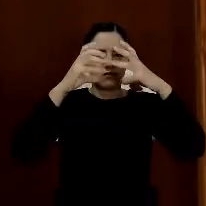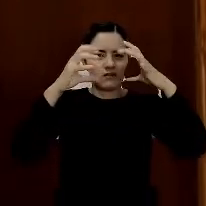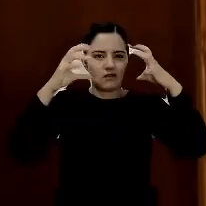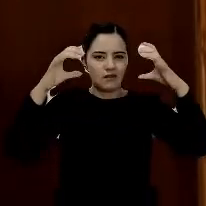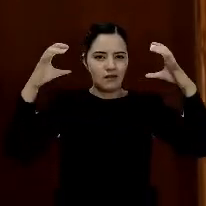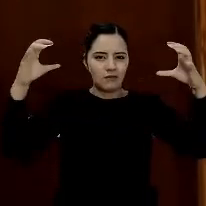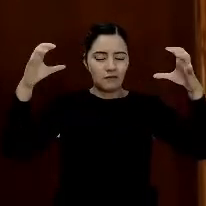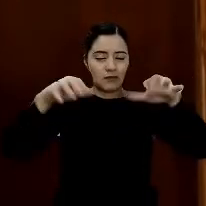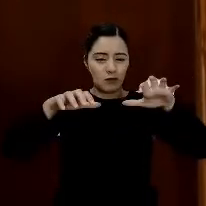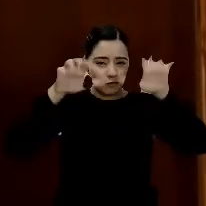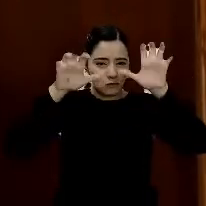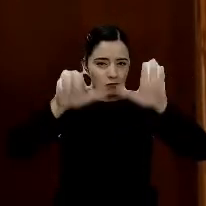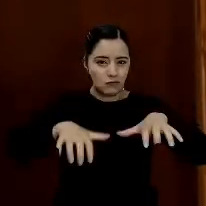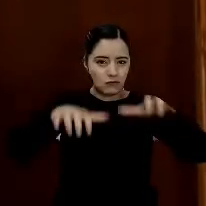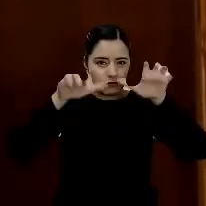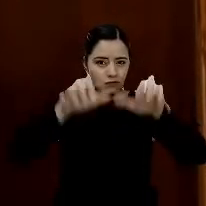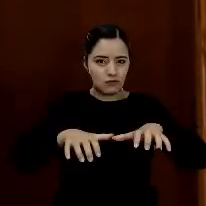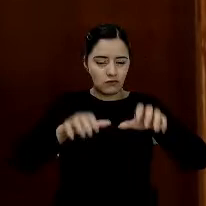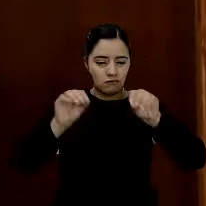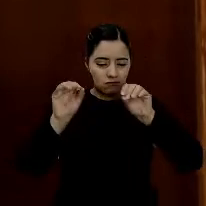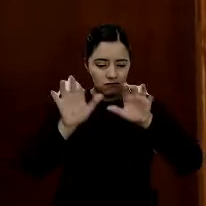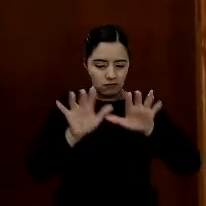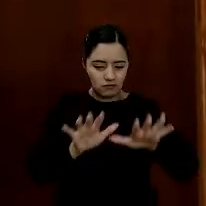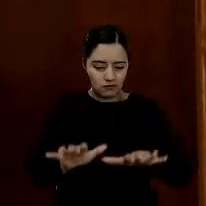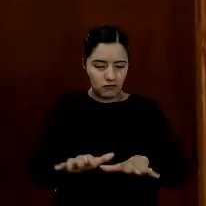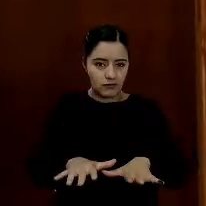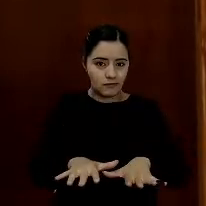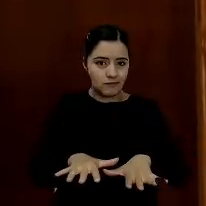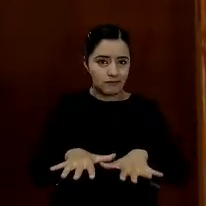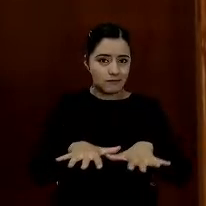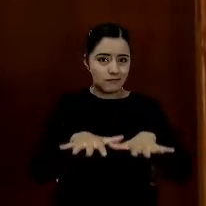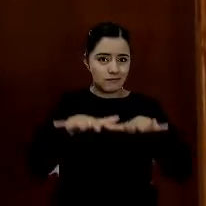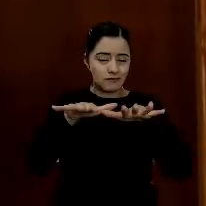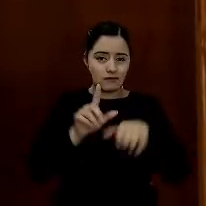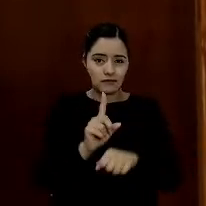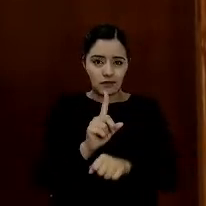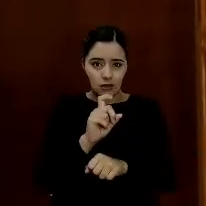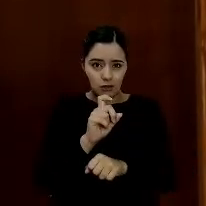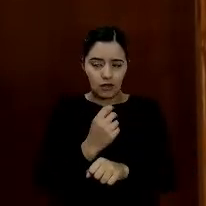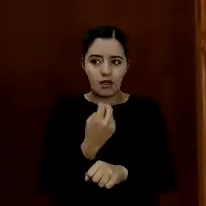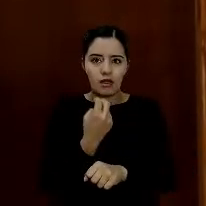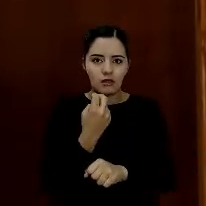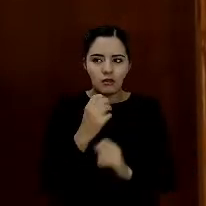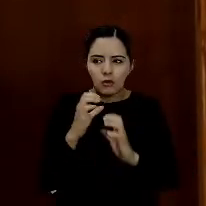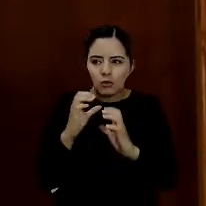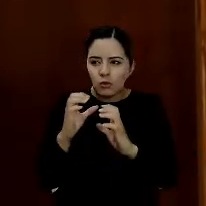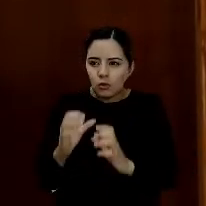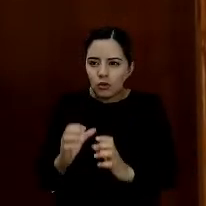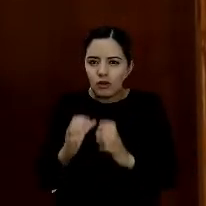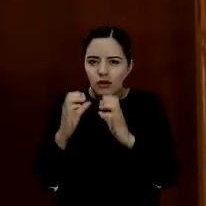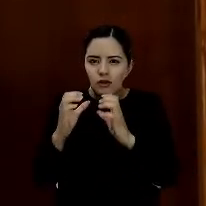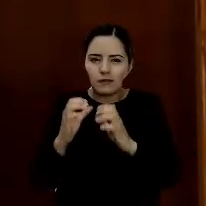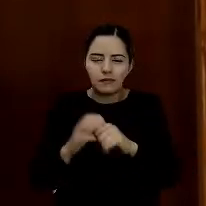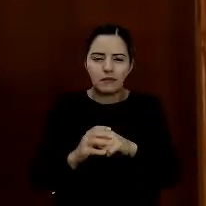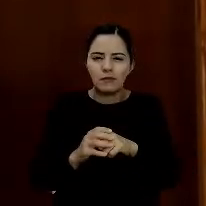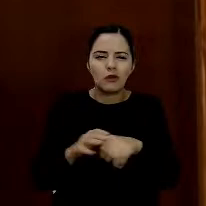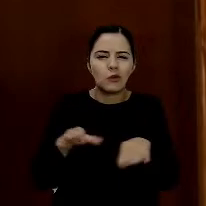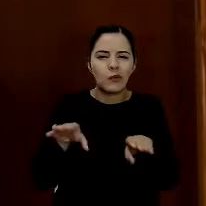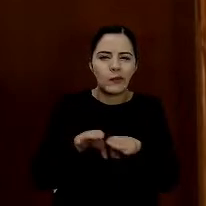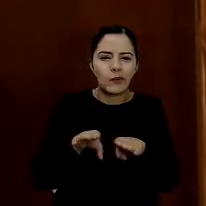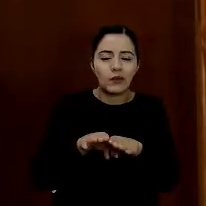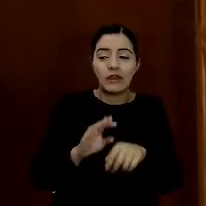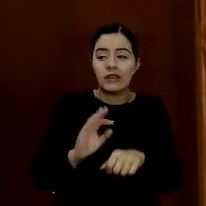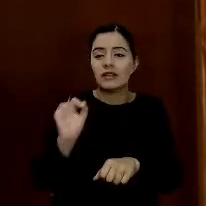quedando prohibida definitivamente la sobreexplotación de los mantos acuíferos sin excepción